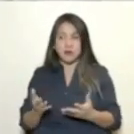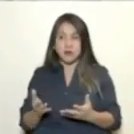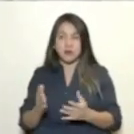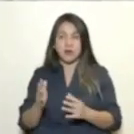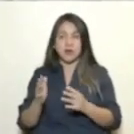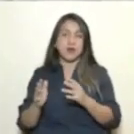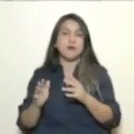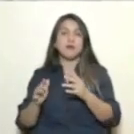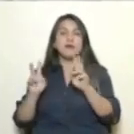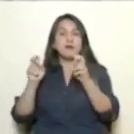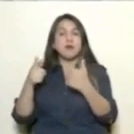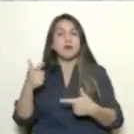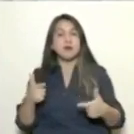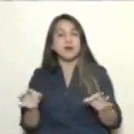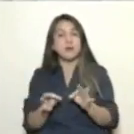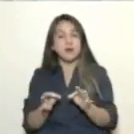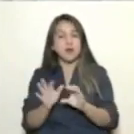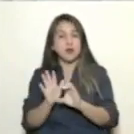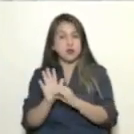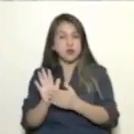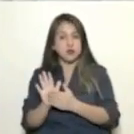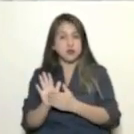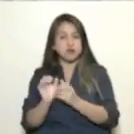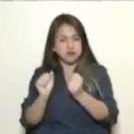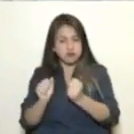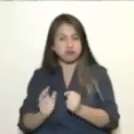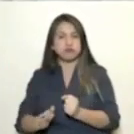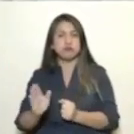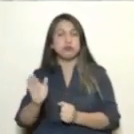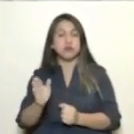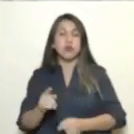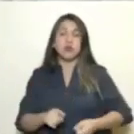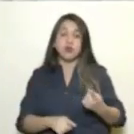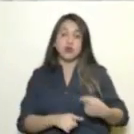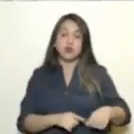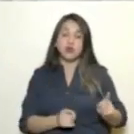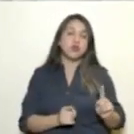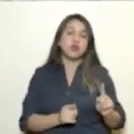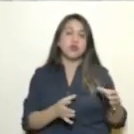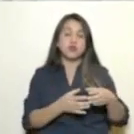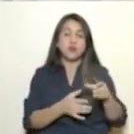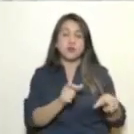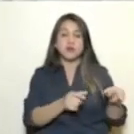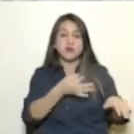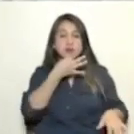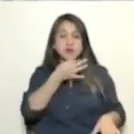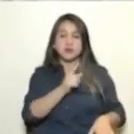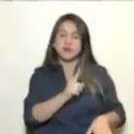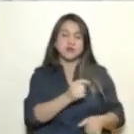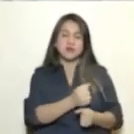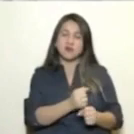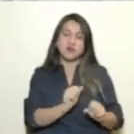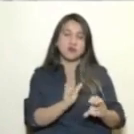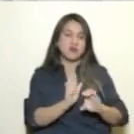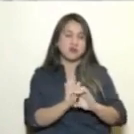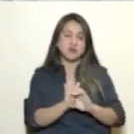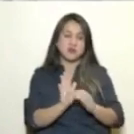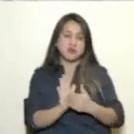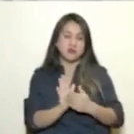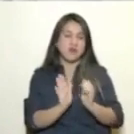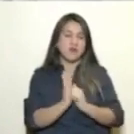armazón política que explica la Constitución, y los que siempre hemos dicho, mire, es que esa no puede ser una